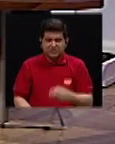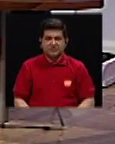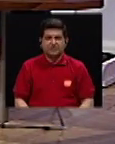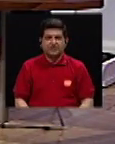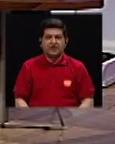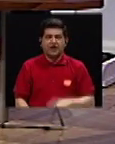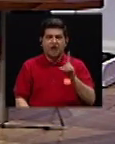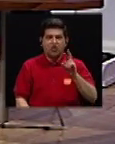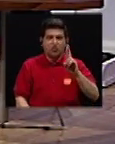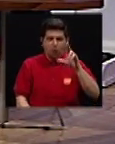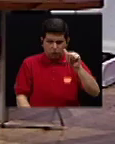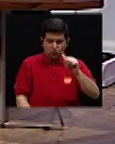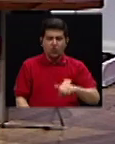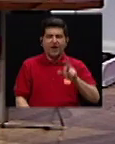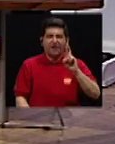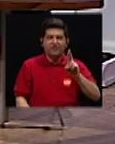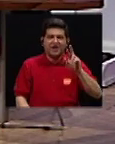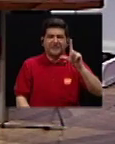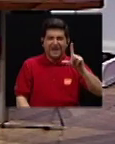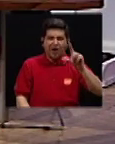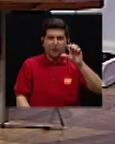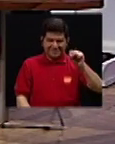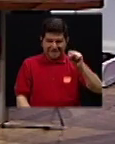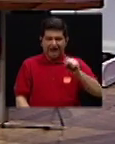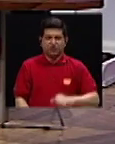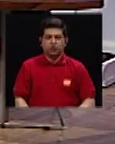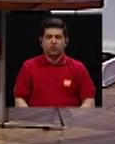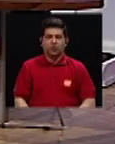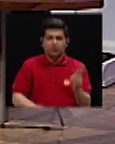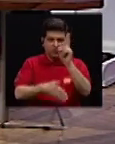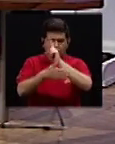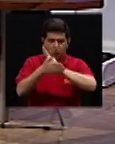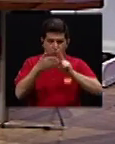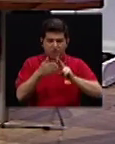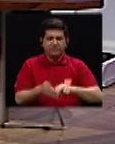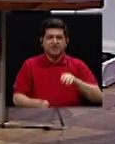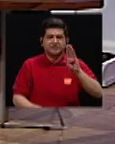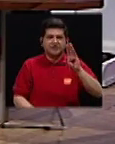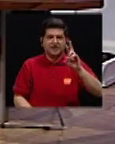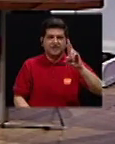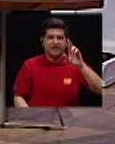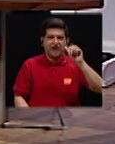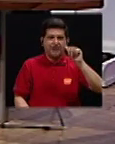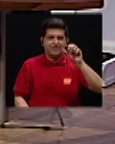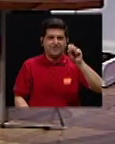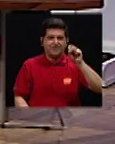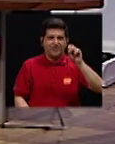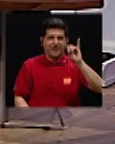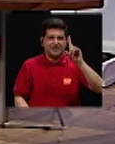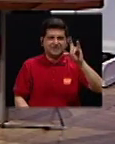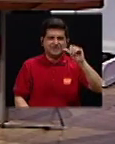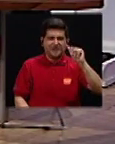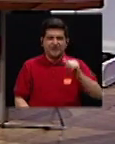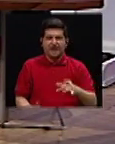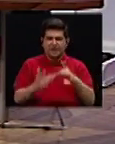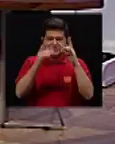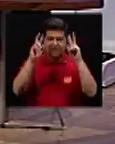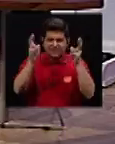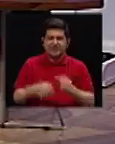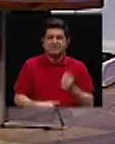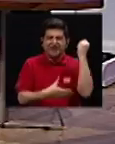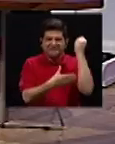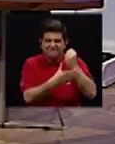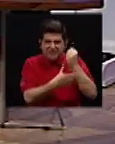doctora eh Rita Laura segato de la Universidad de Brasilia eh experta en la temática de femicidio